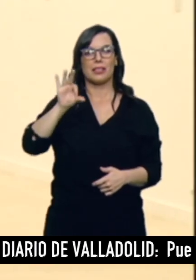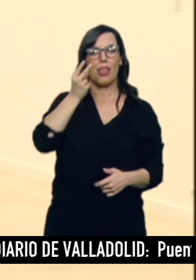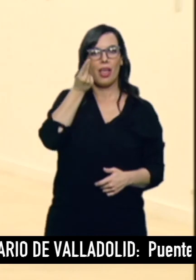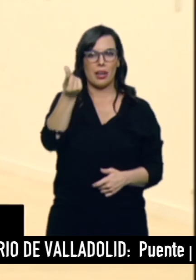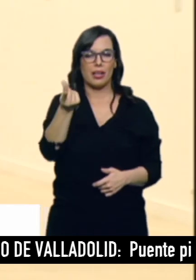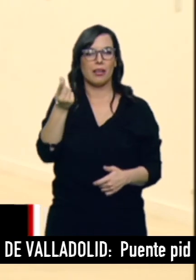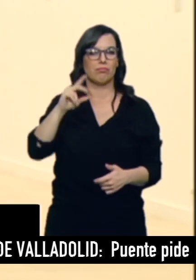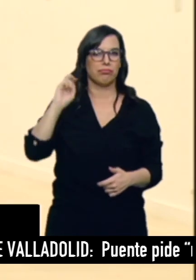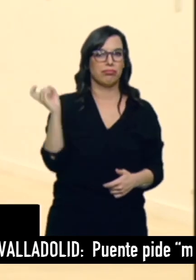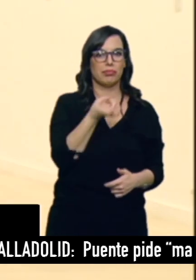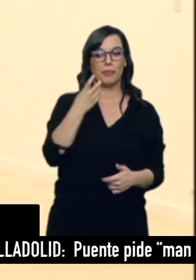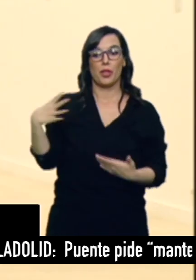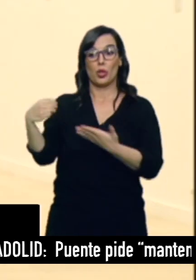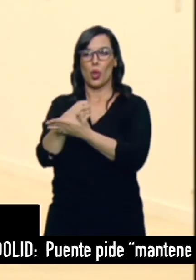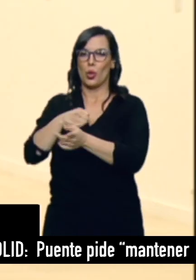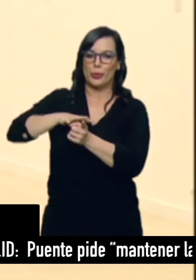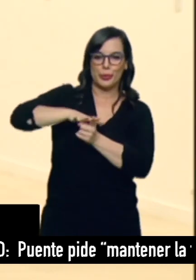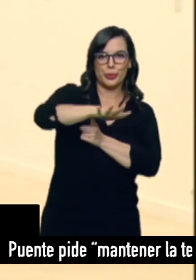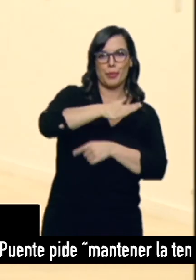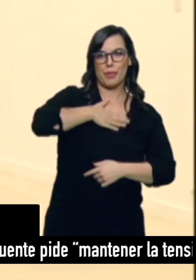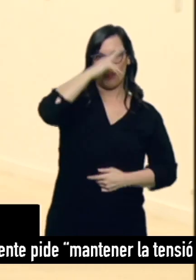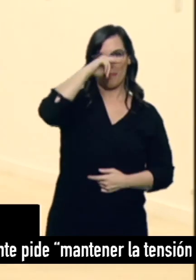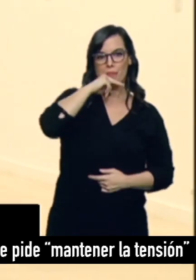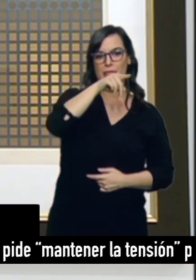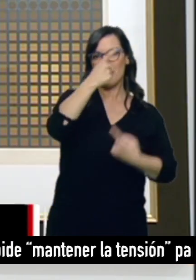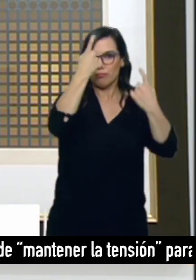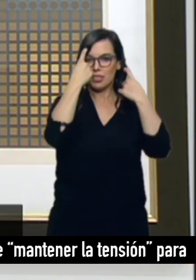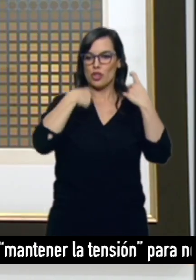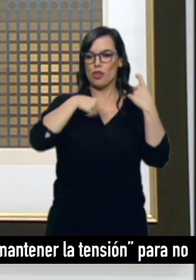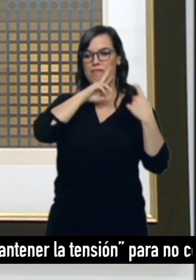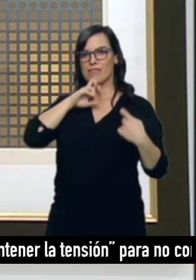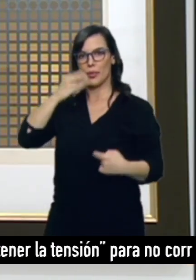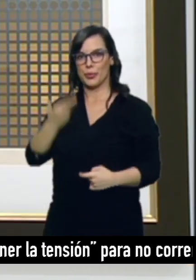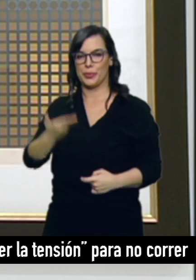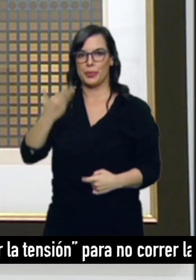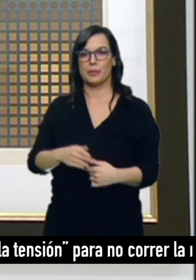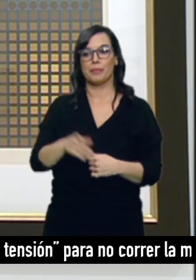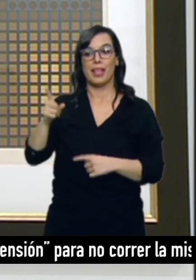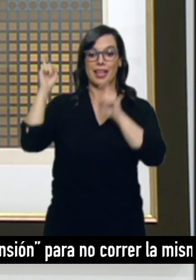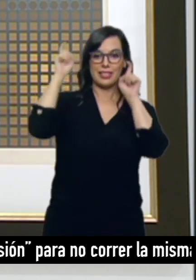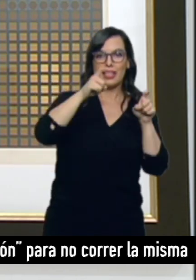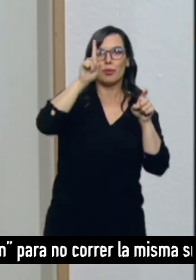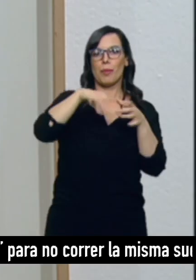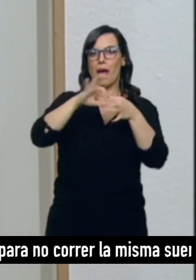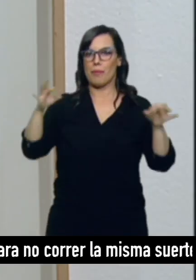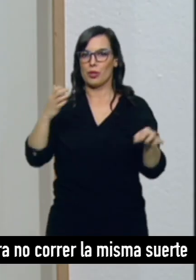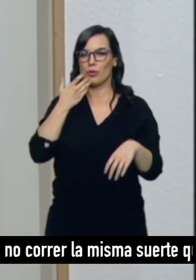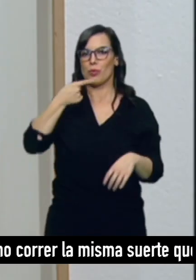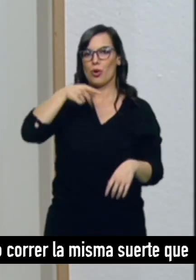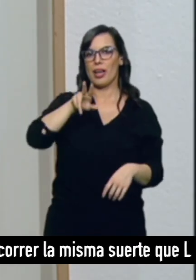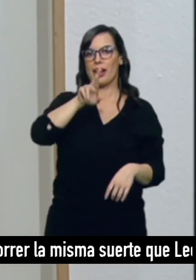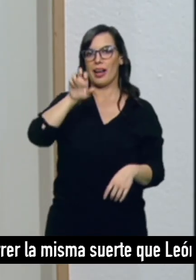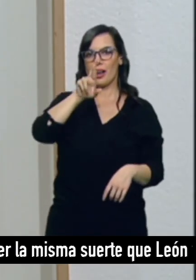ejercieron una profunda huella en mi padre. Él me enseñó a valorarlos. Maestros de Venancio, pero también amigos como Guerrero o Rivera,